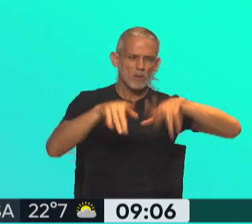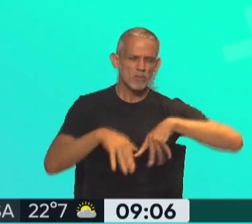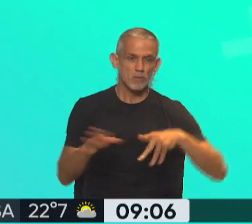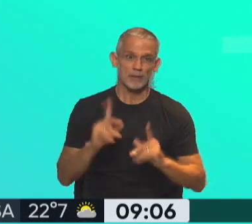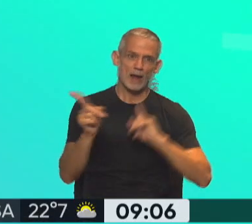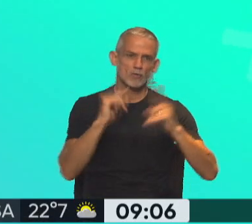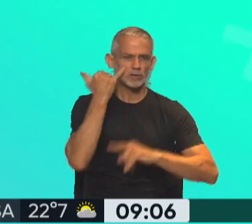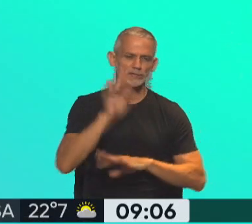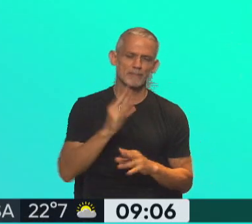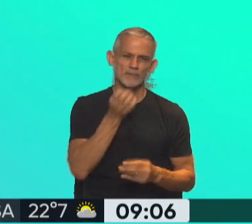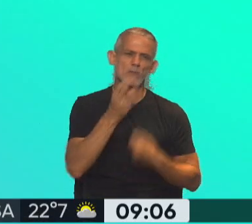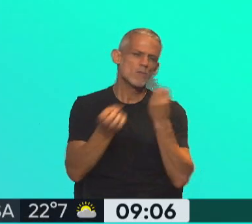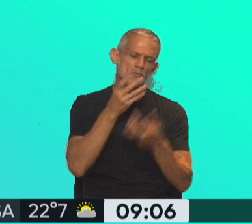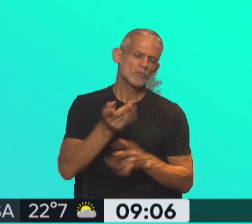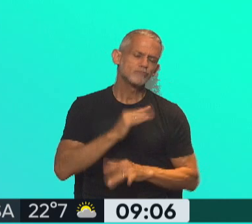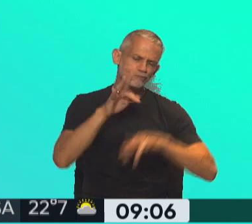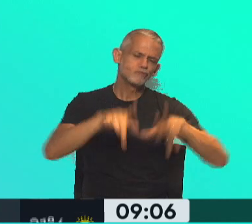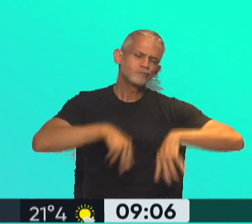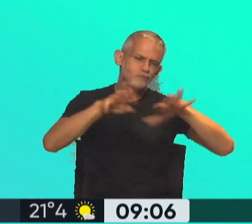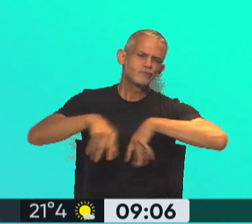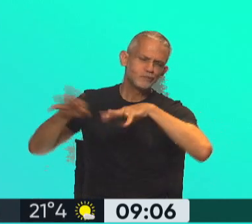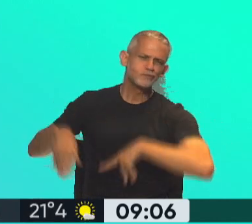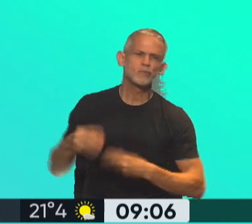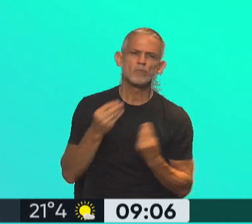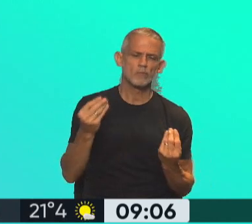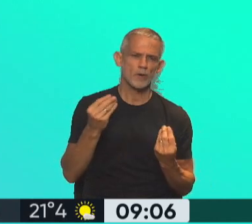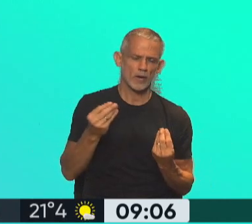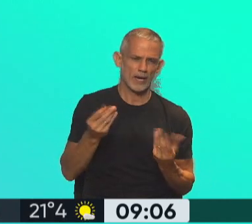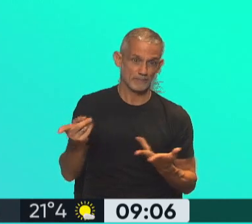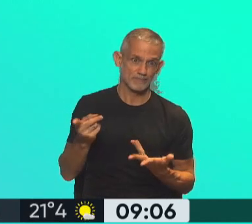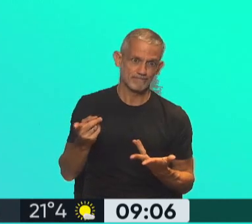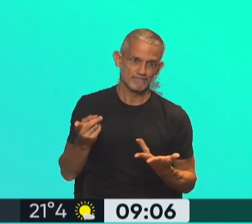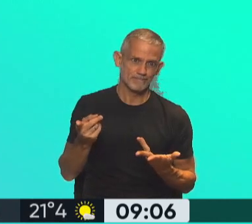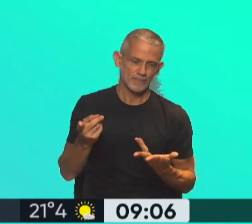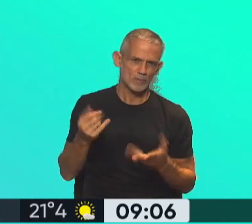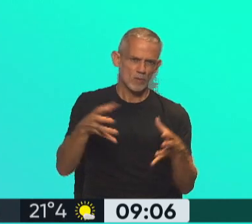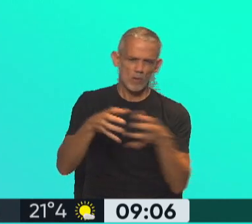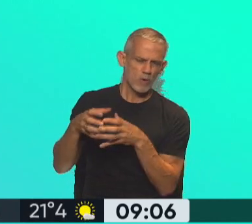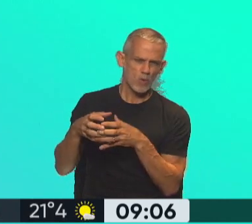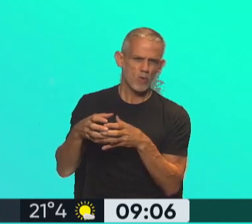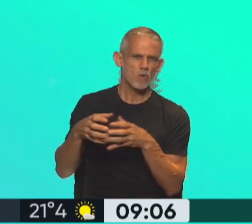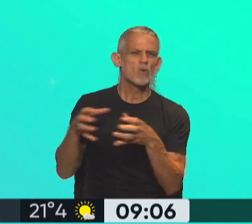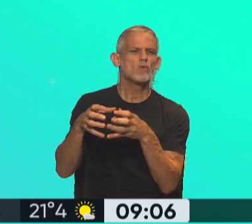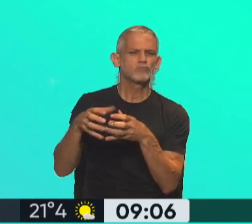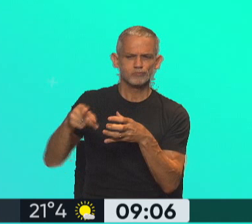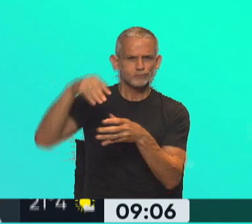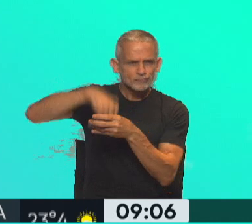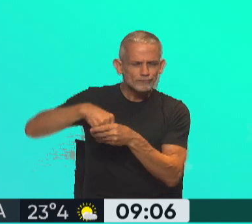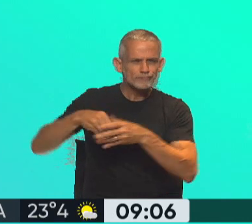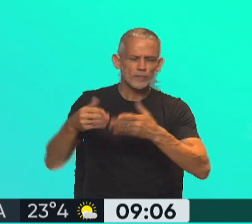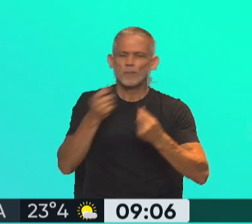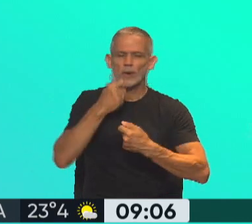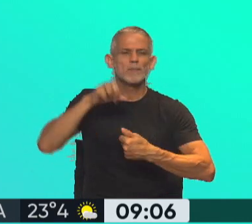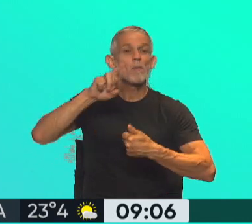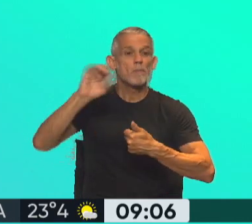han expresado en relación a esta avanzada que en verdad está hegemonizada por agrupaciones como